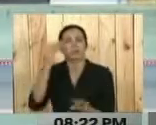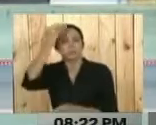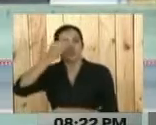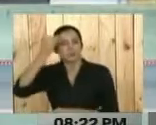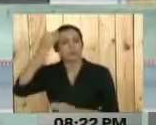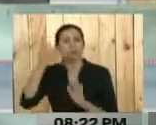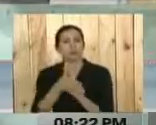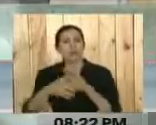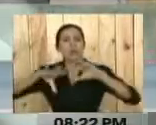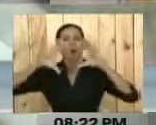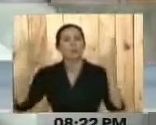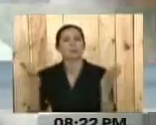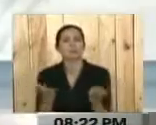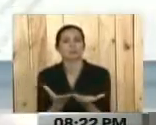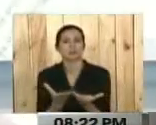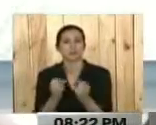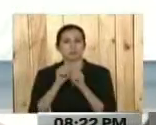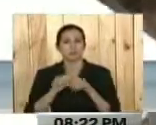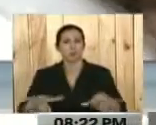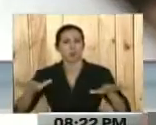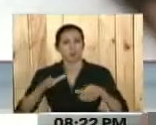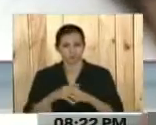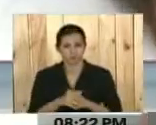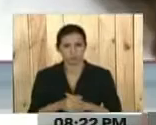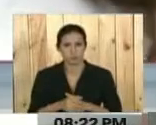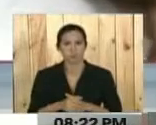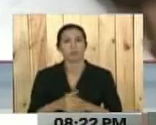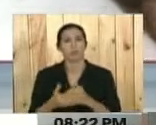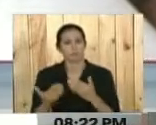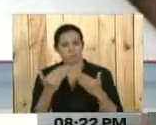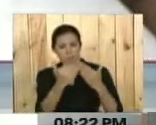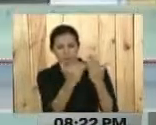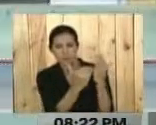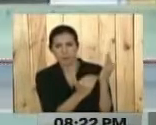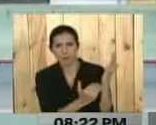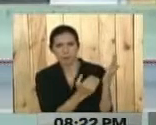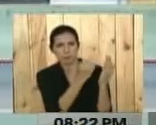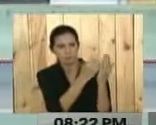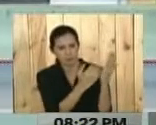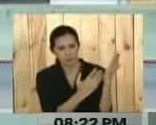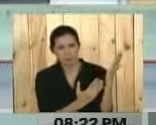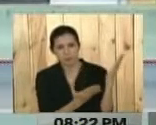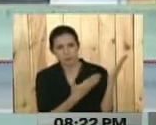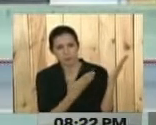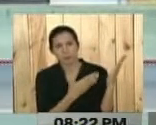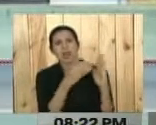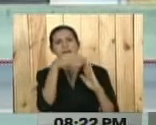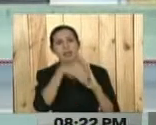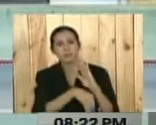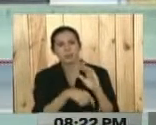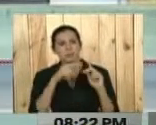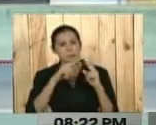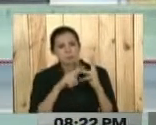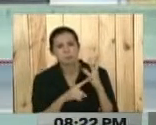globalización. Y así se va recorriendo todo el tema de la